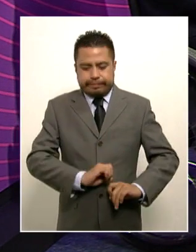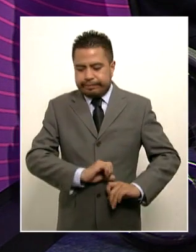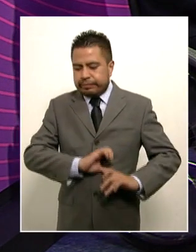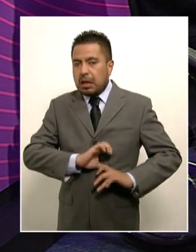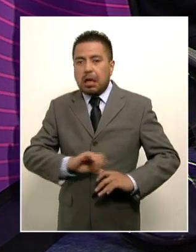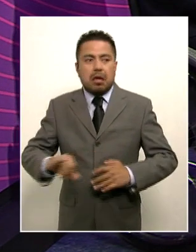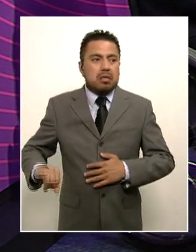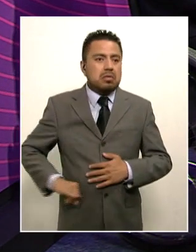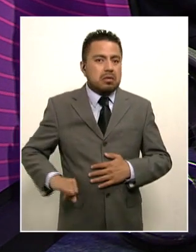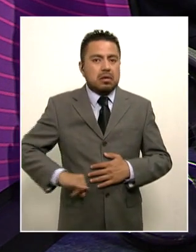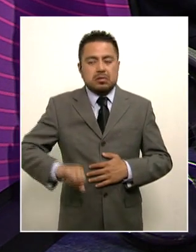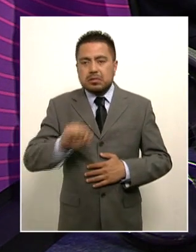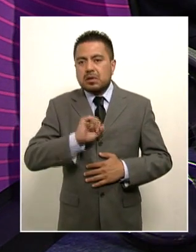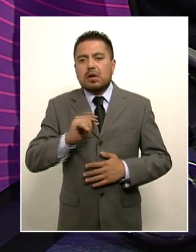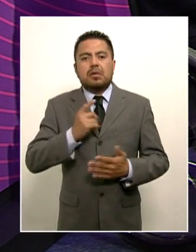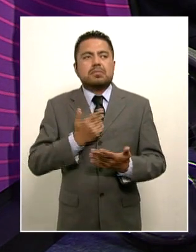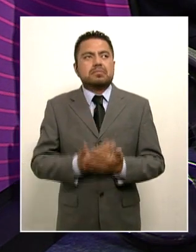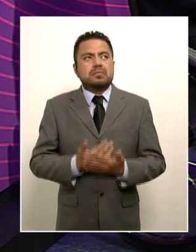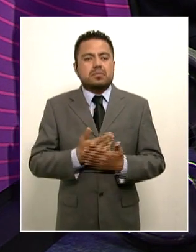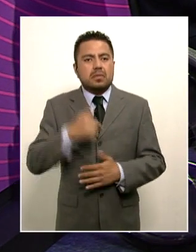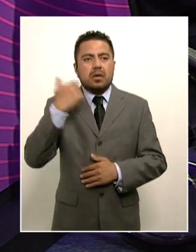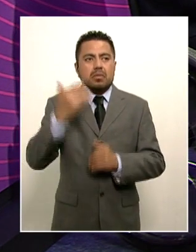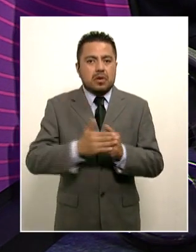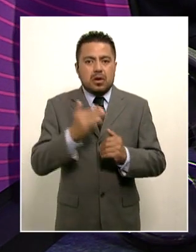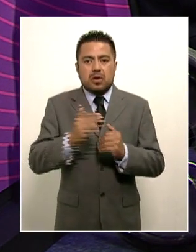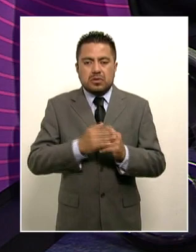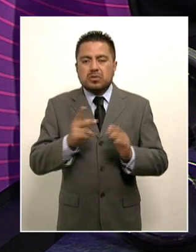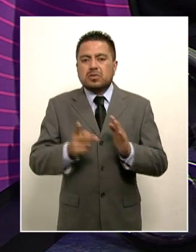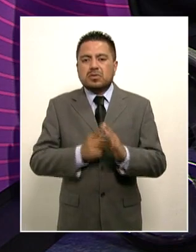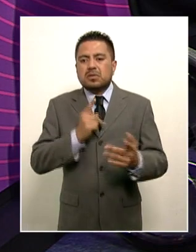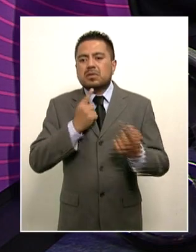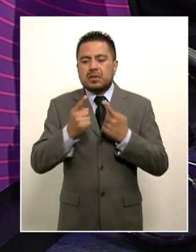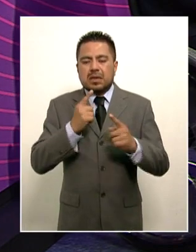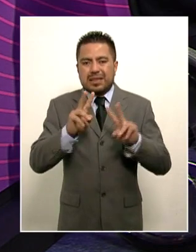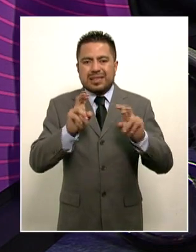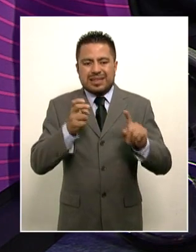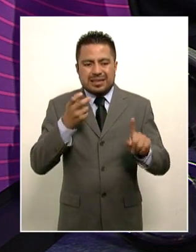enriquecedor e interesante y espero que en la próxima ocasión que hablemos sobre